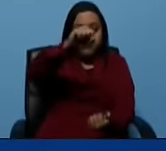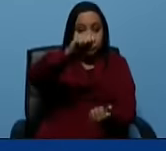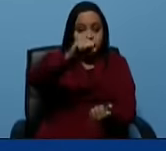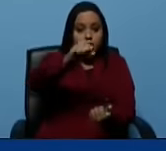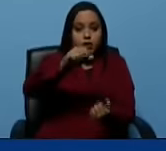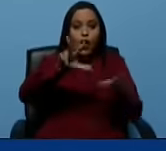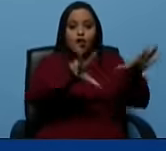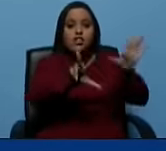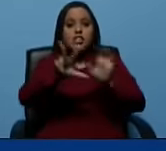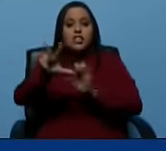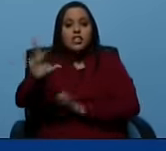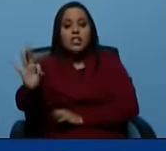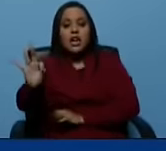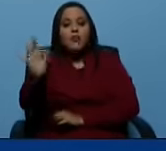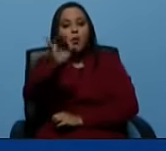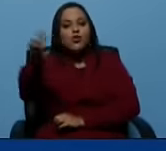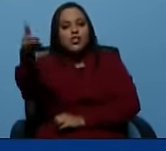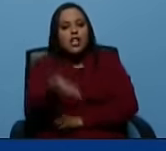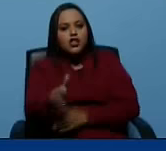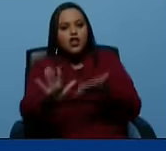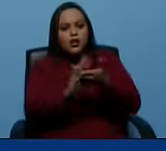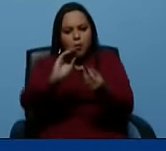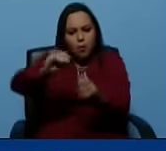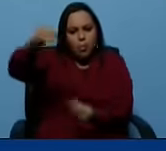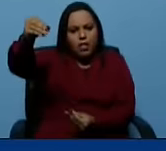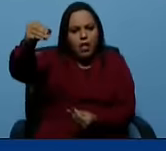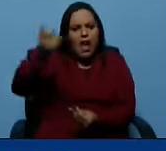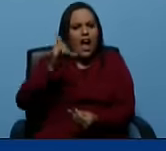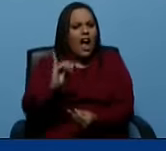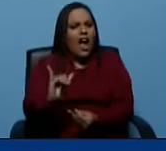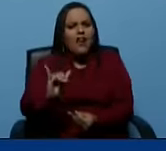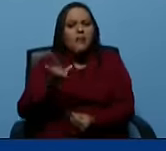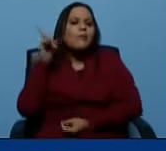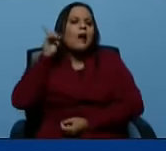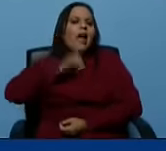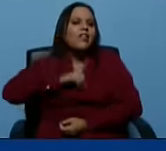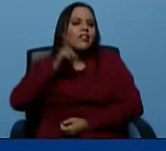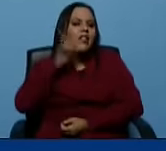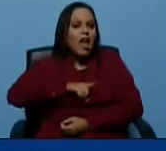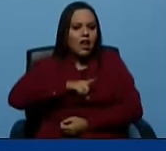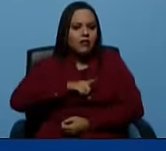el 83% de los documentos son falsos,